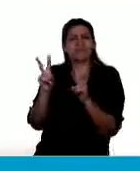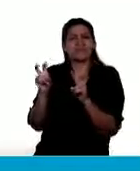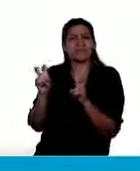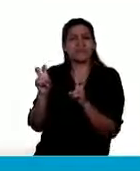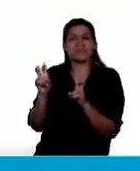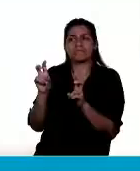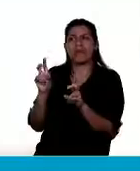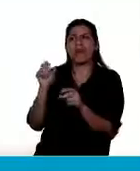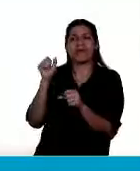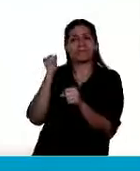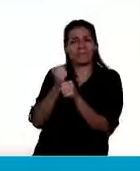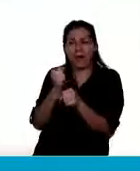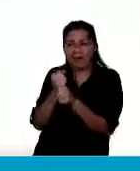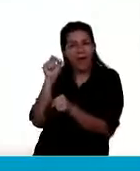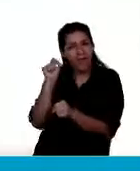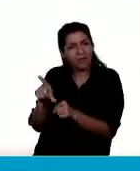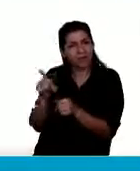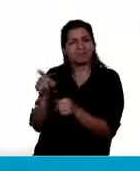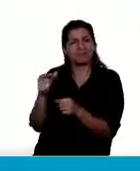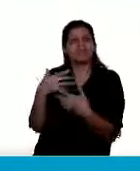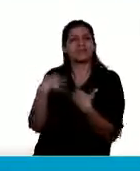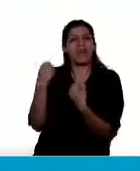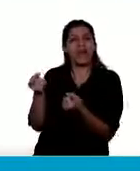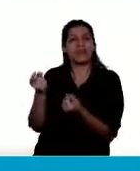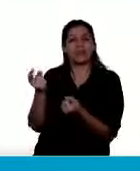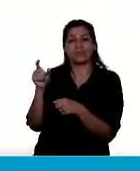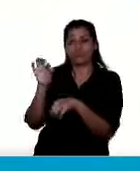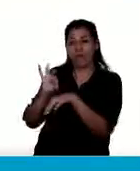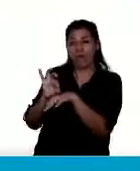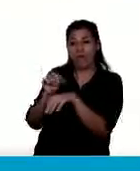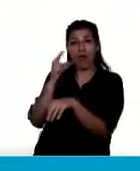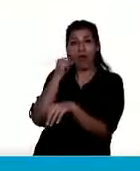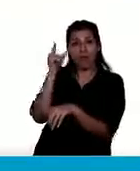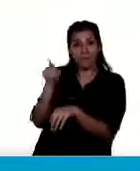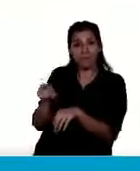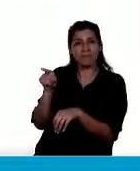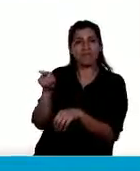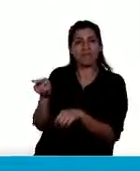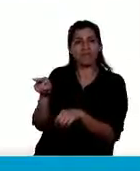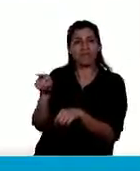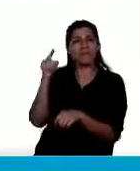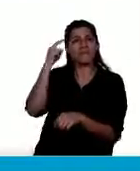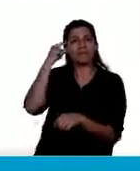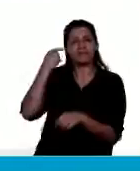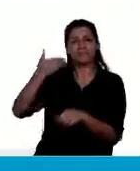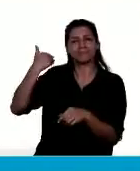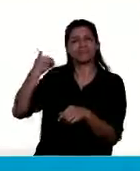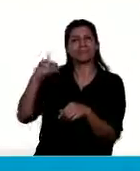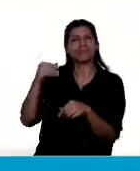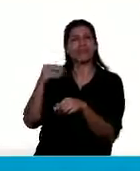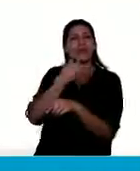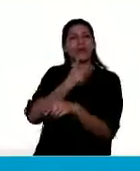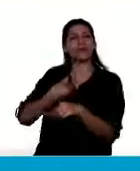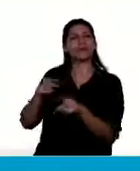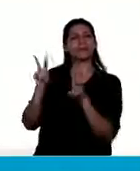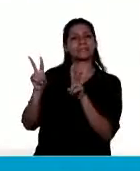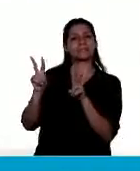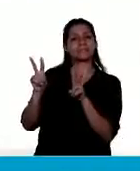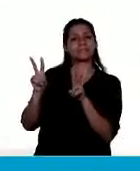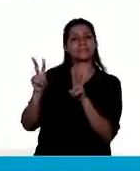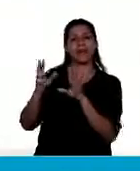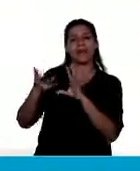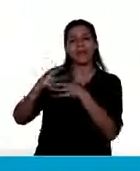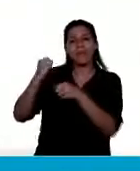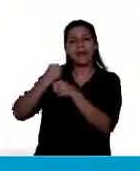el mundo. Carrillo pudo pensar en el gobierno peronista un sistema sanitario,